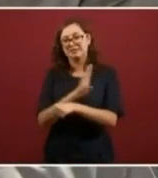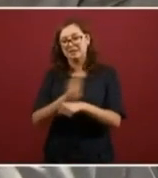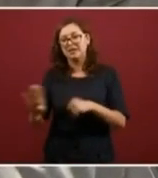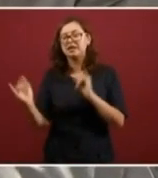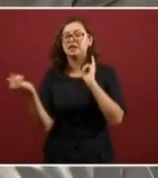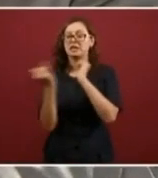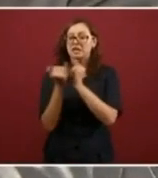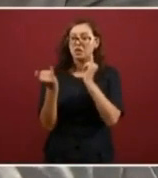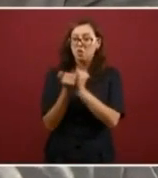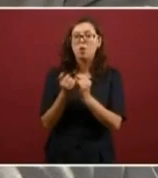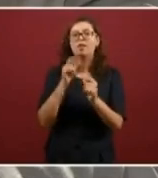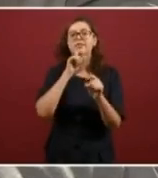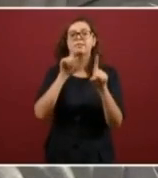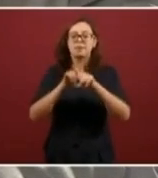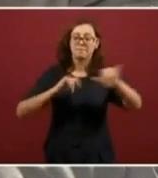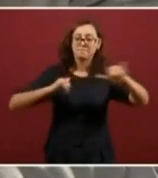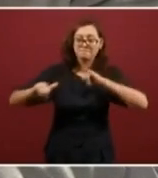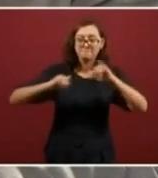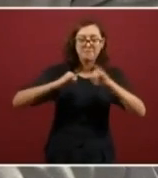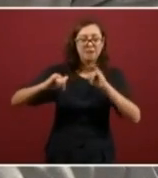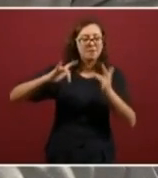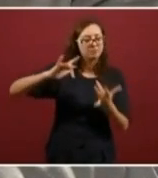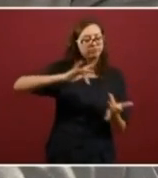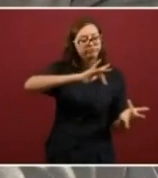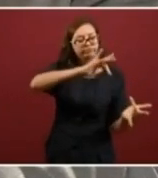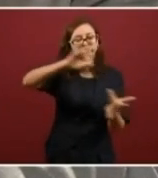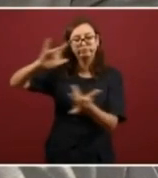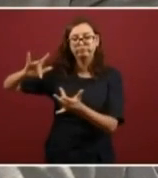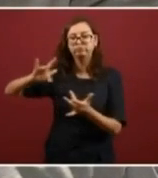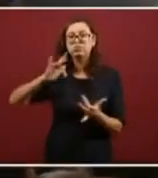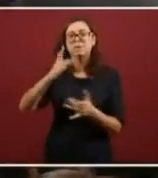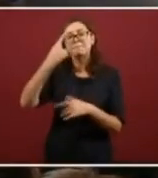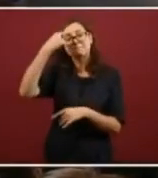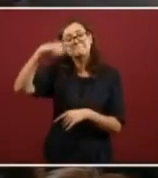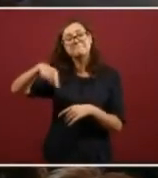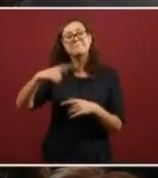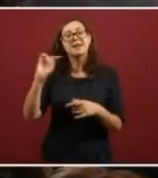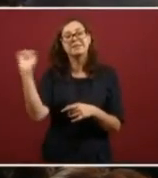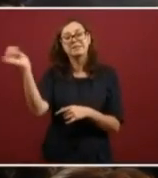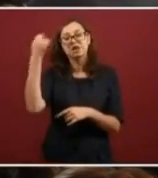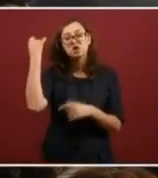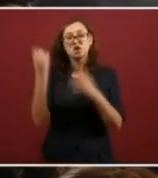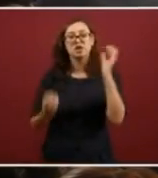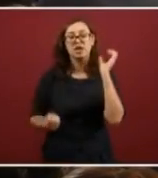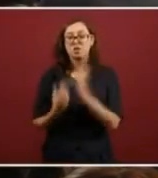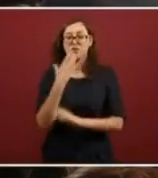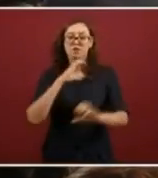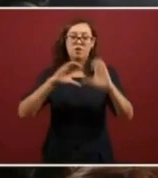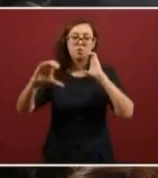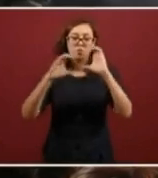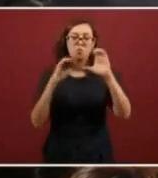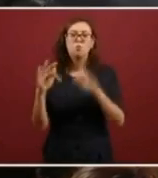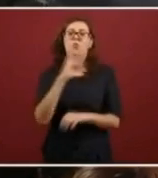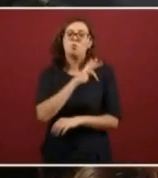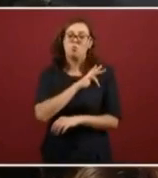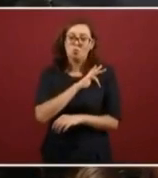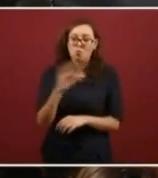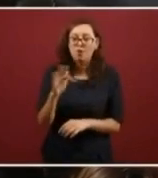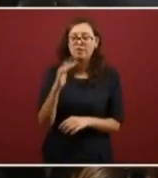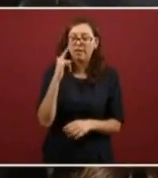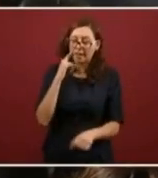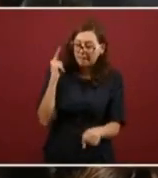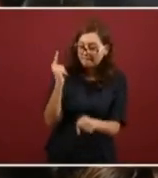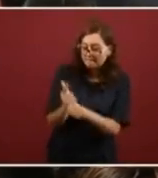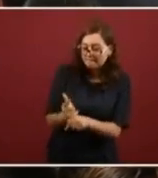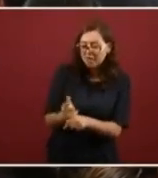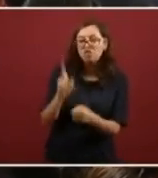trabajo de la georreferenciación, de modo tal de que con las tecnologías de la información y la comunicación, hoy día podemos ubicar